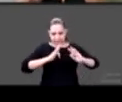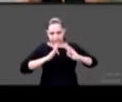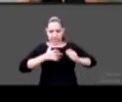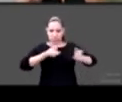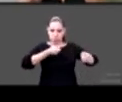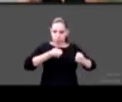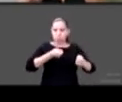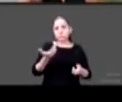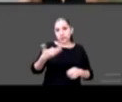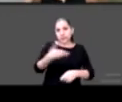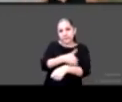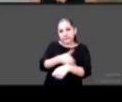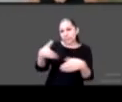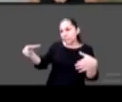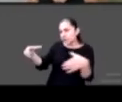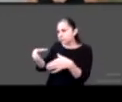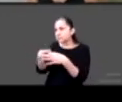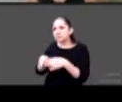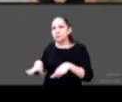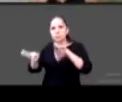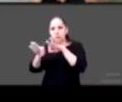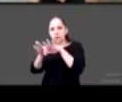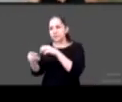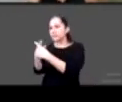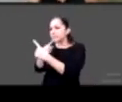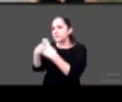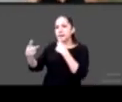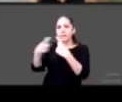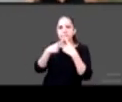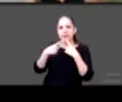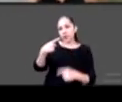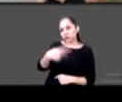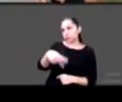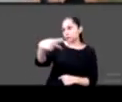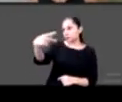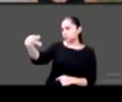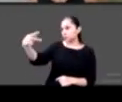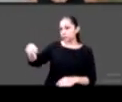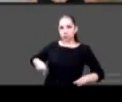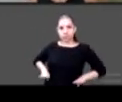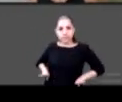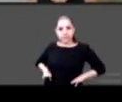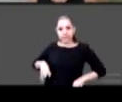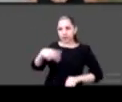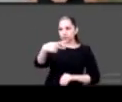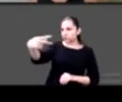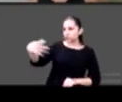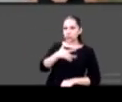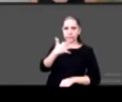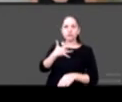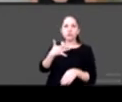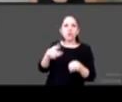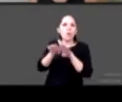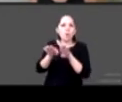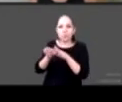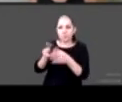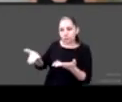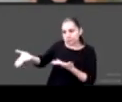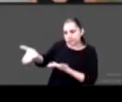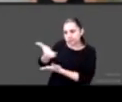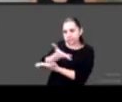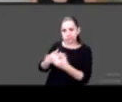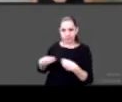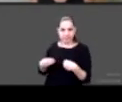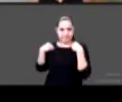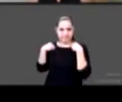realmente vivir en una familia y cada uno con sus emociones. Vamos a la próxima diapositiva, por favor. Esto es un